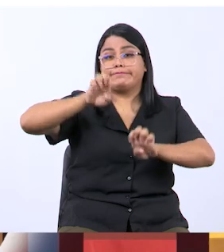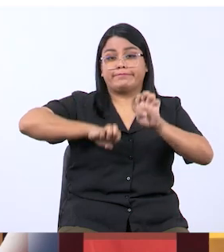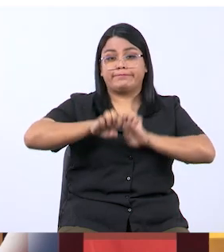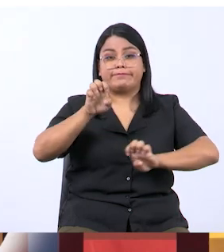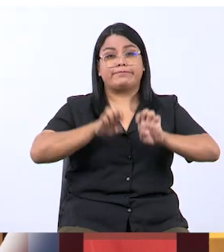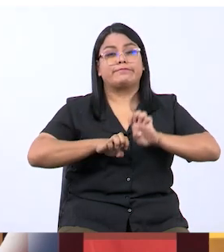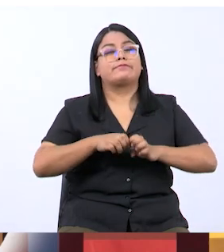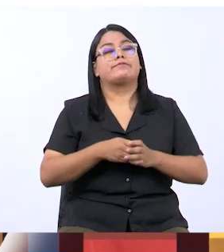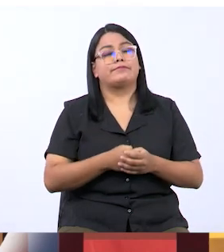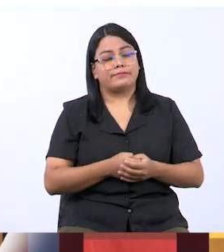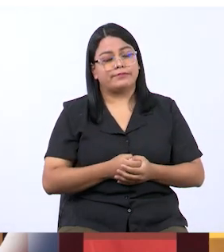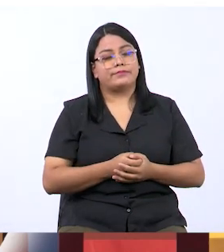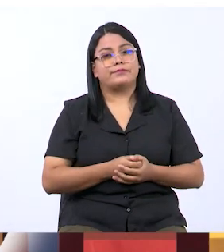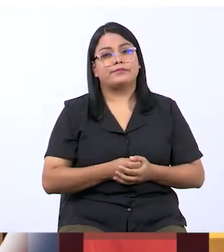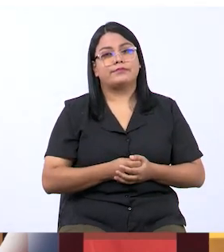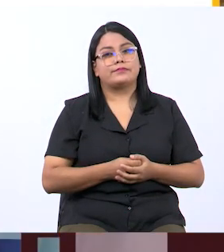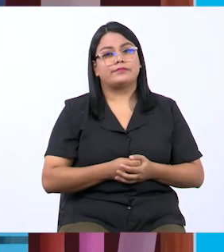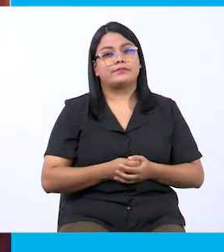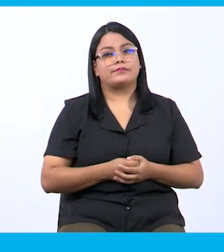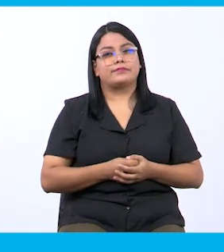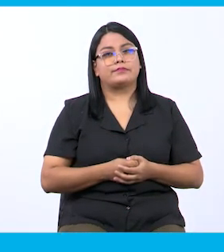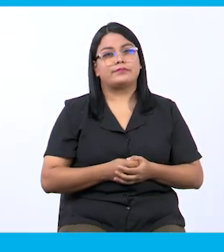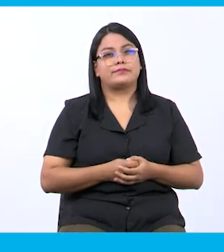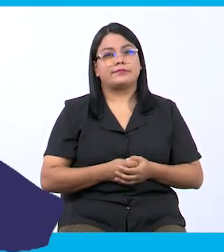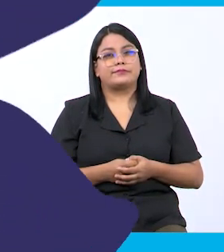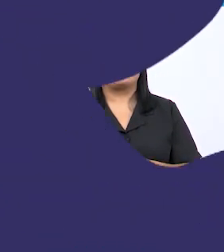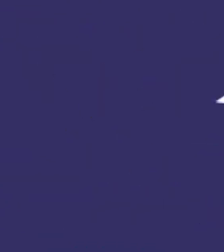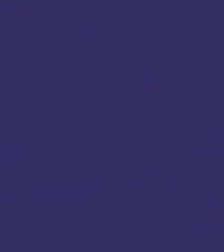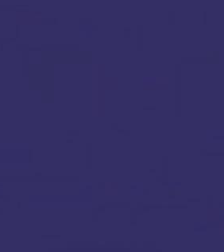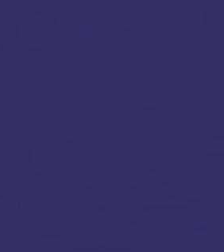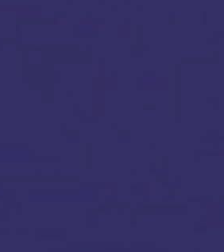los cuales se evaluará dicho producto.